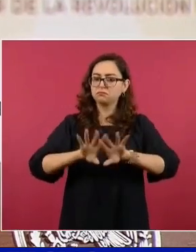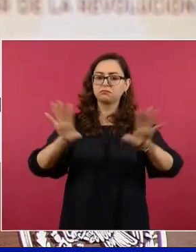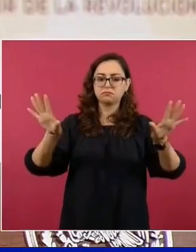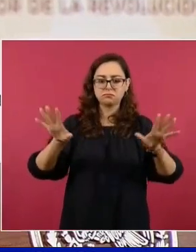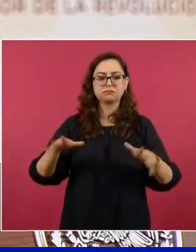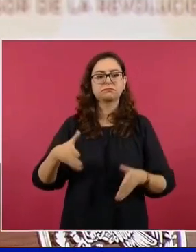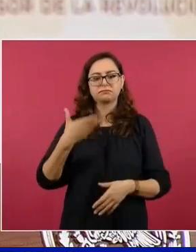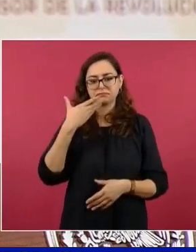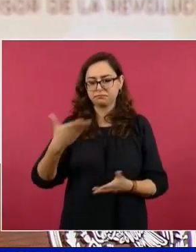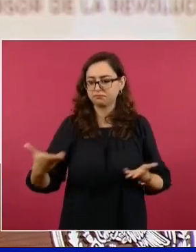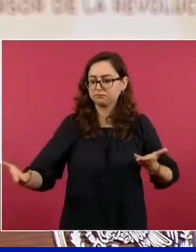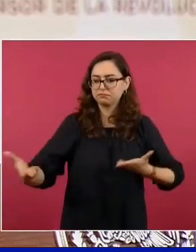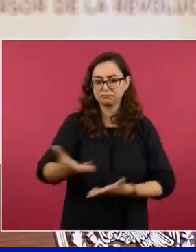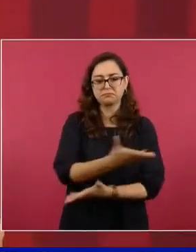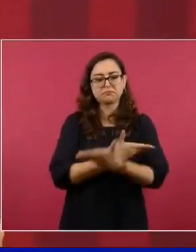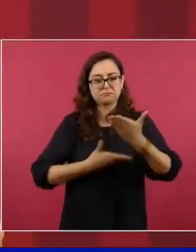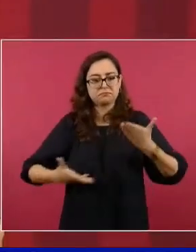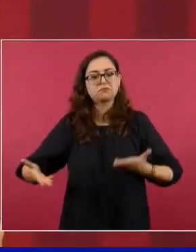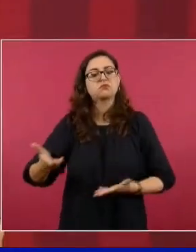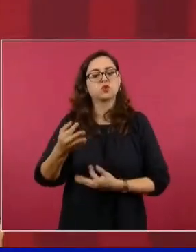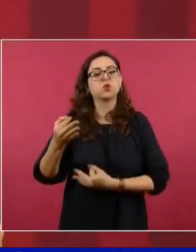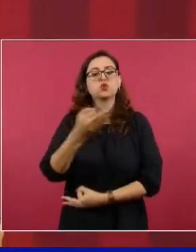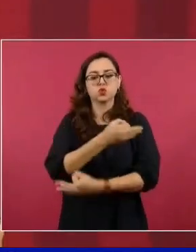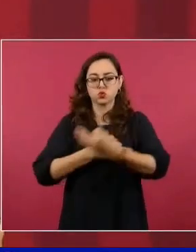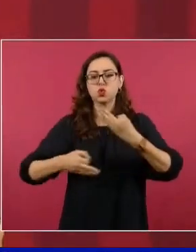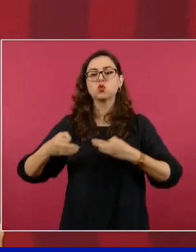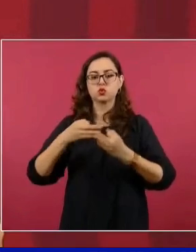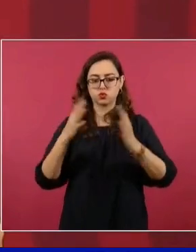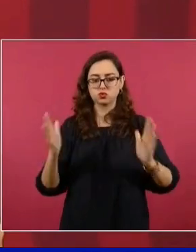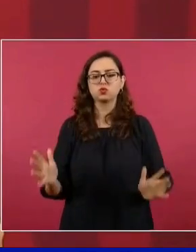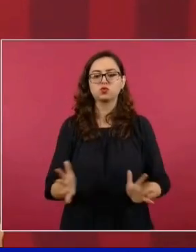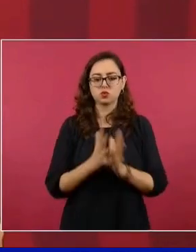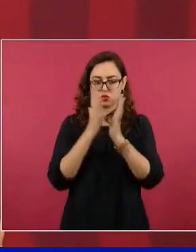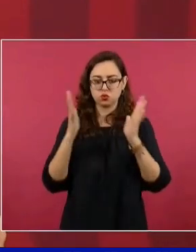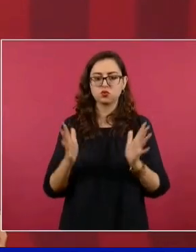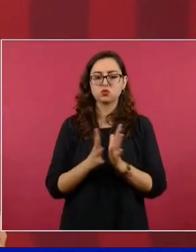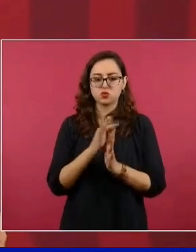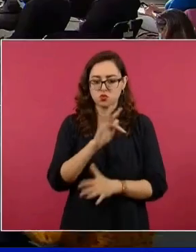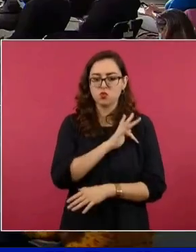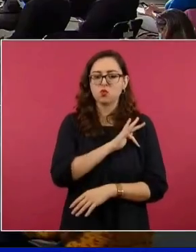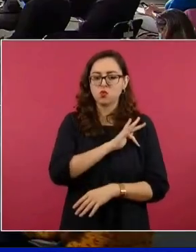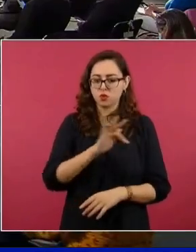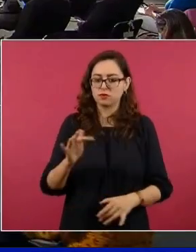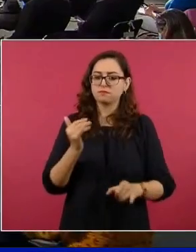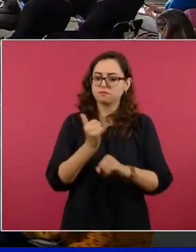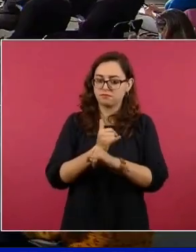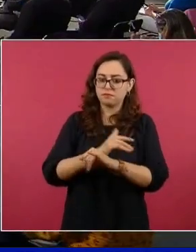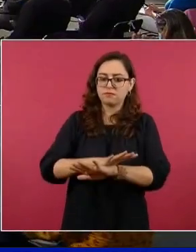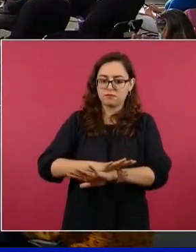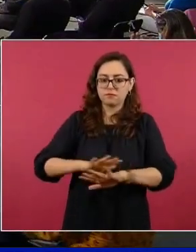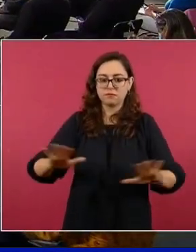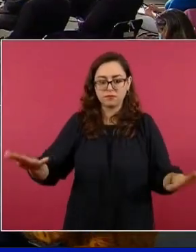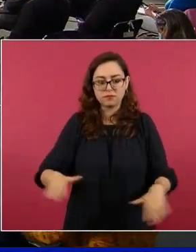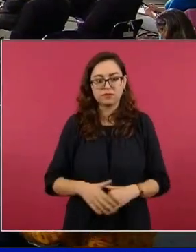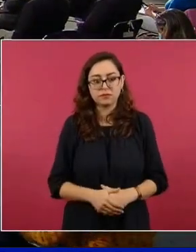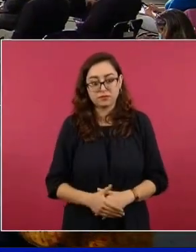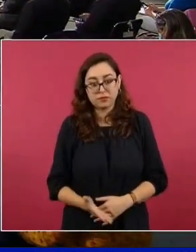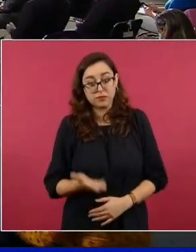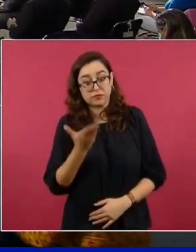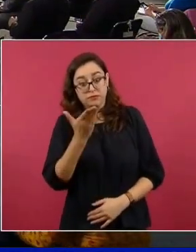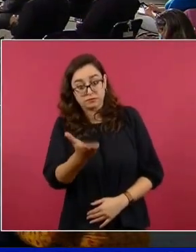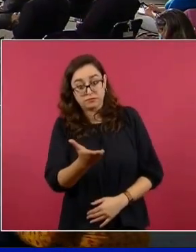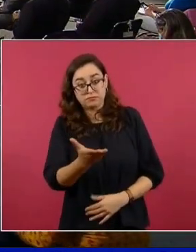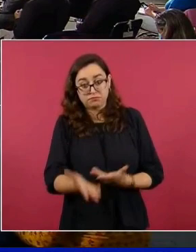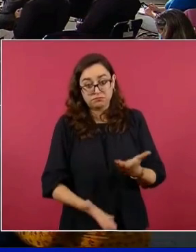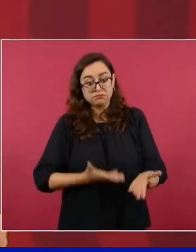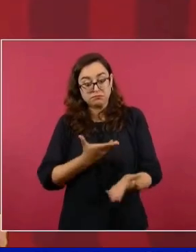circulares, y que pues todos estemos informados de lo que está sucediendo. Y lo que tú estás planteando